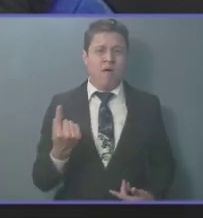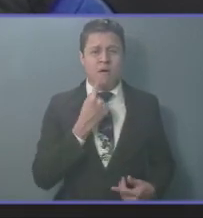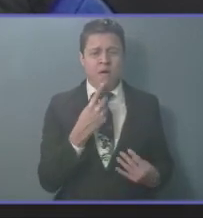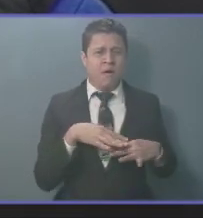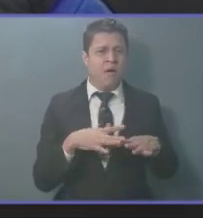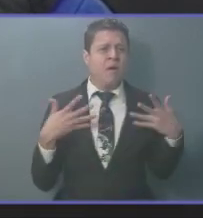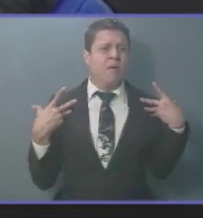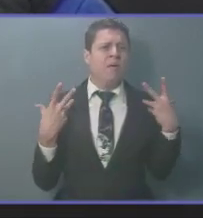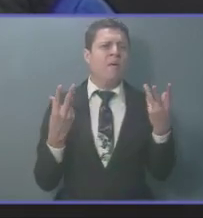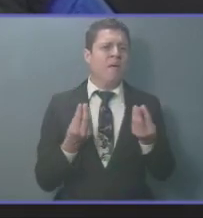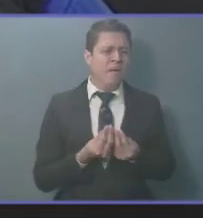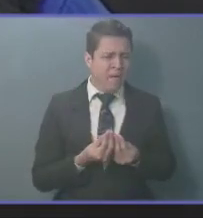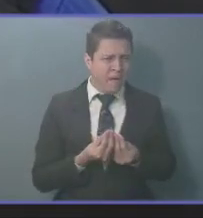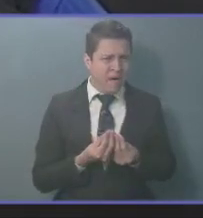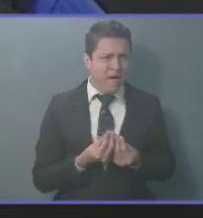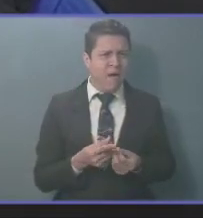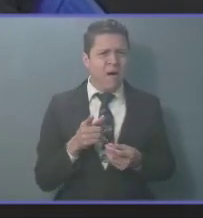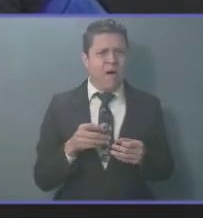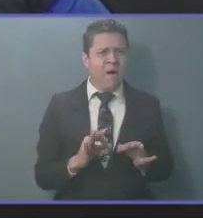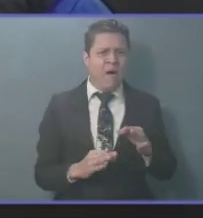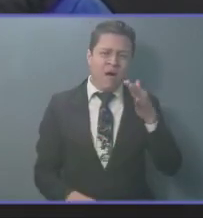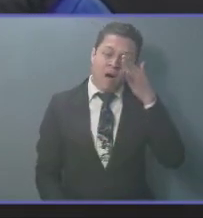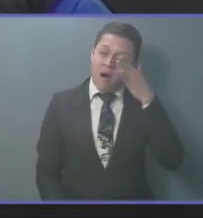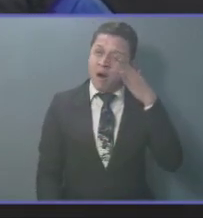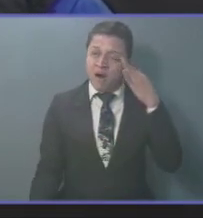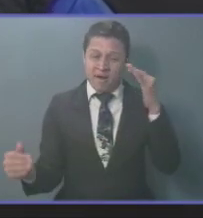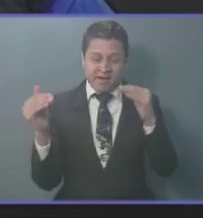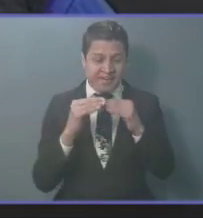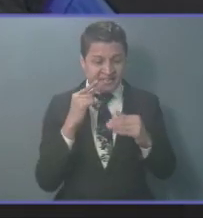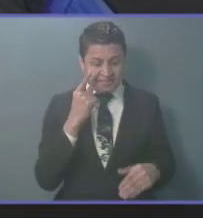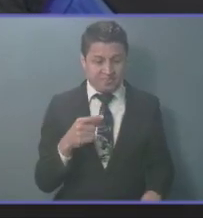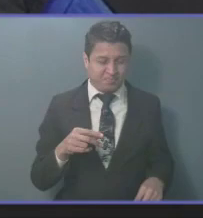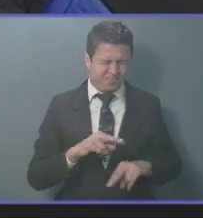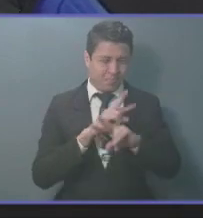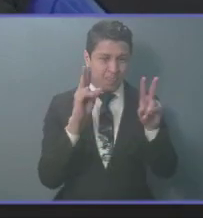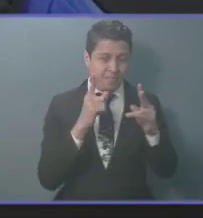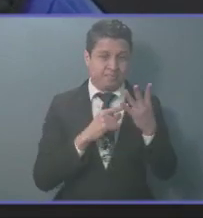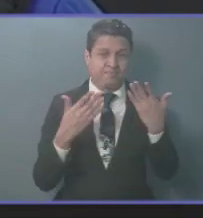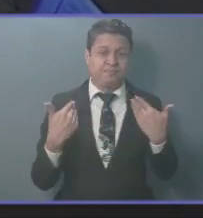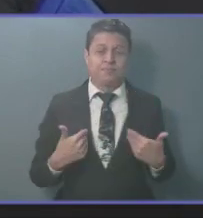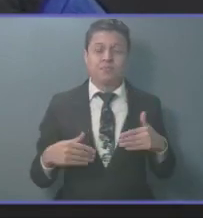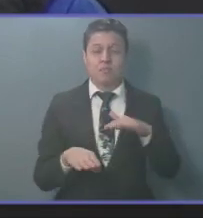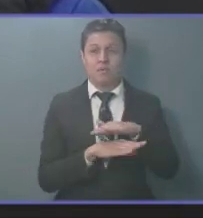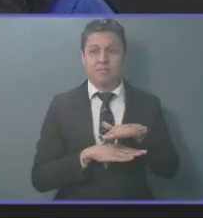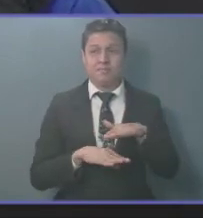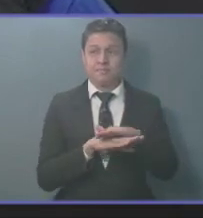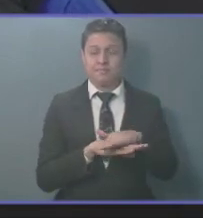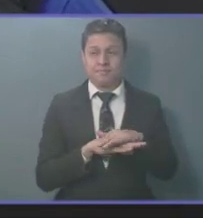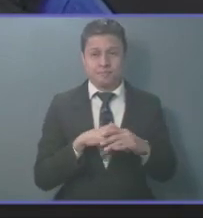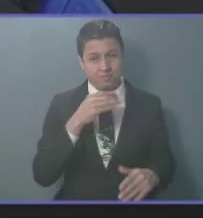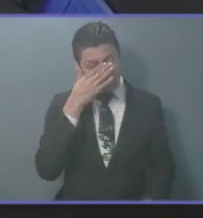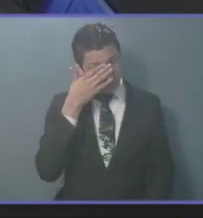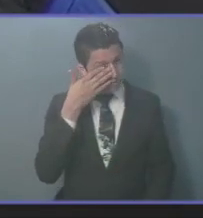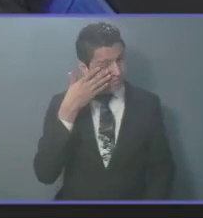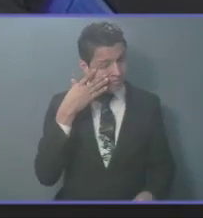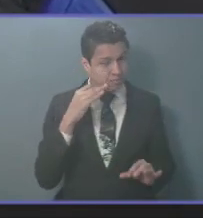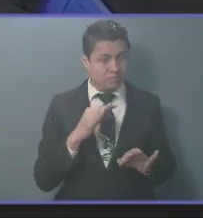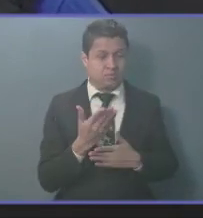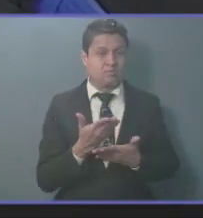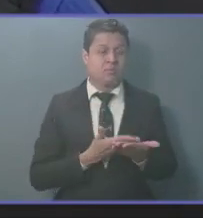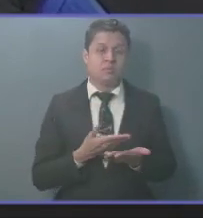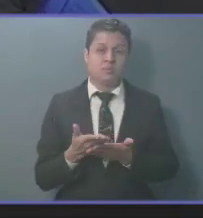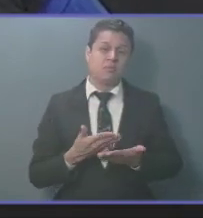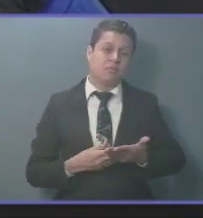la sociedad, de tal manera que la paz, como derecho fundamental con diferentes